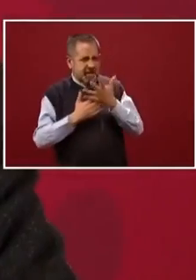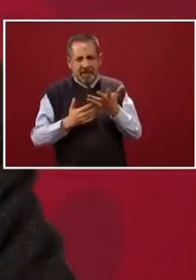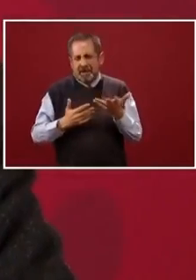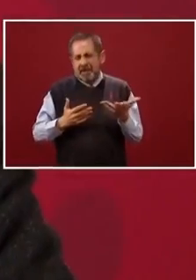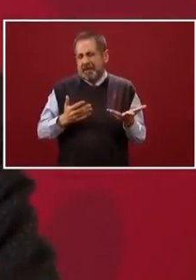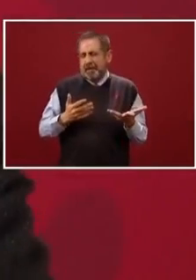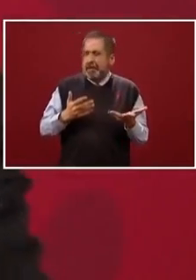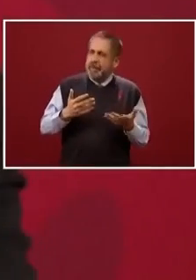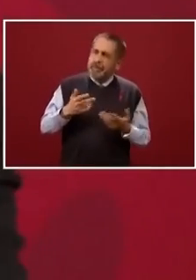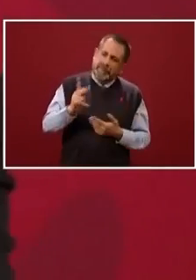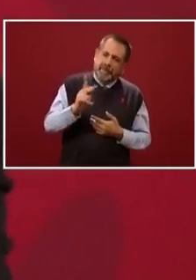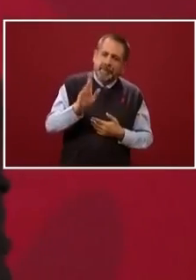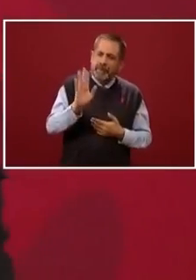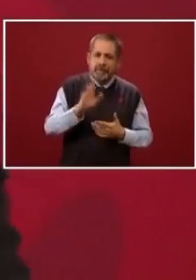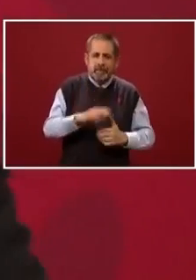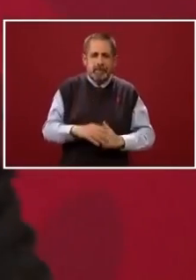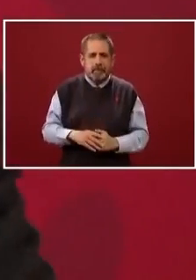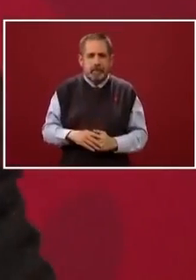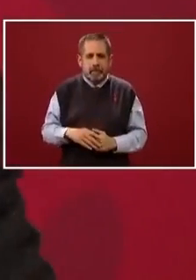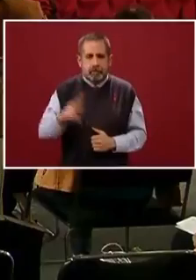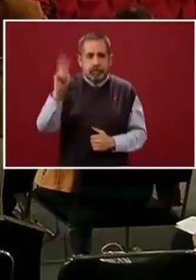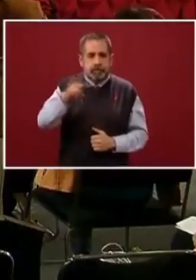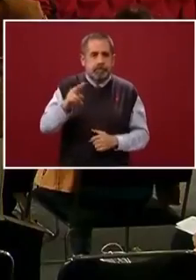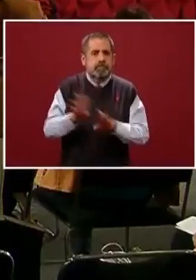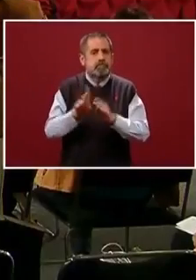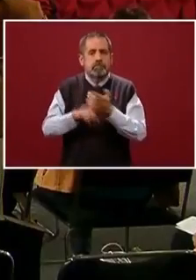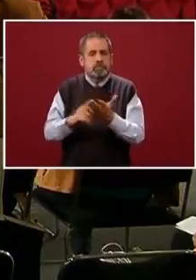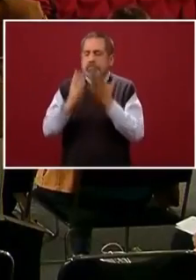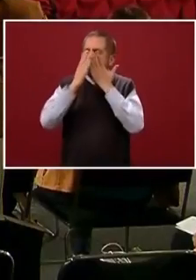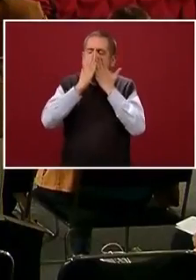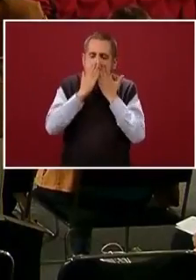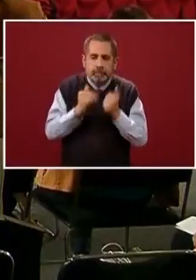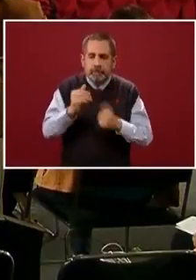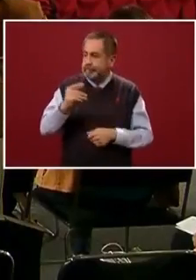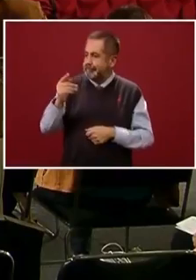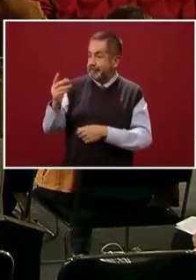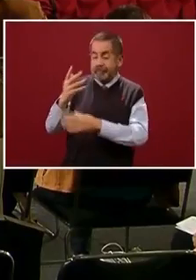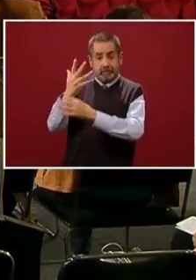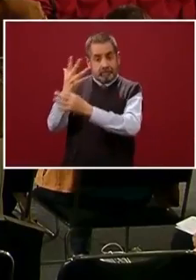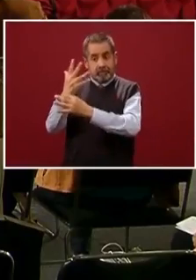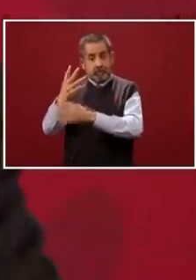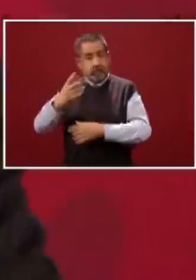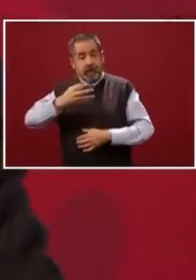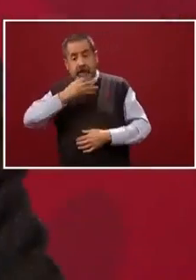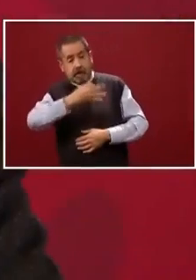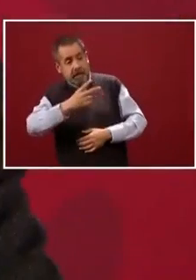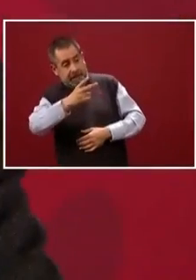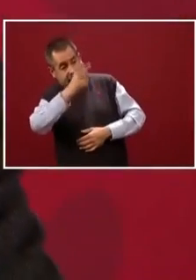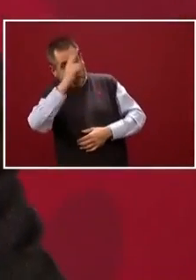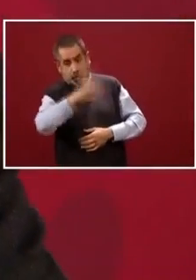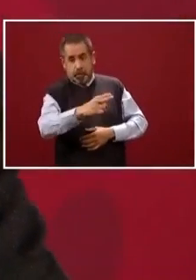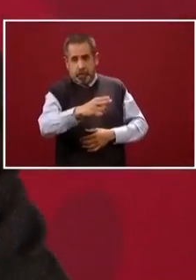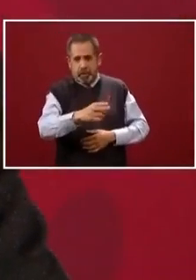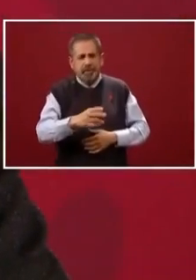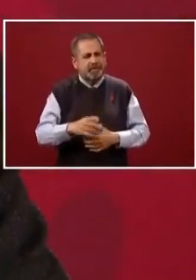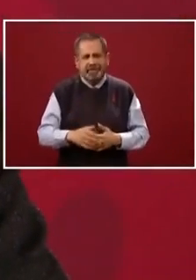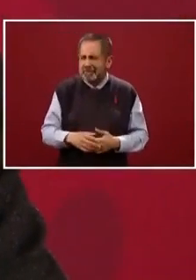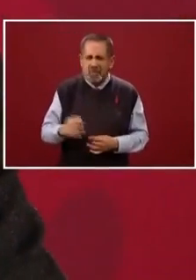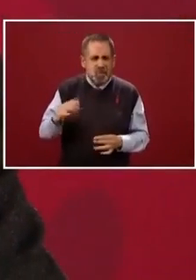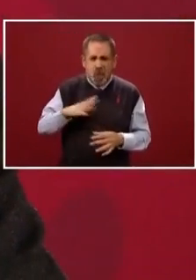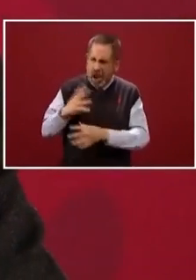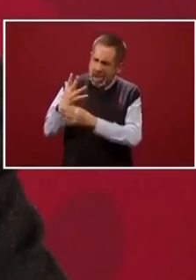casos. ¿Cuál es la realidad? No existe disposición alguna de prohibir el